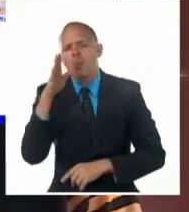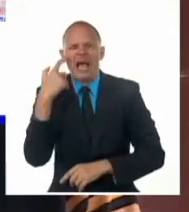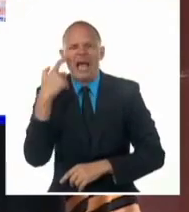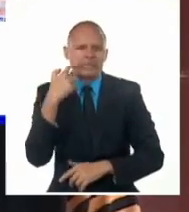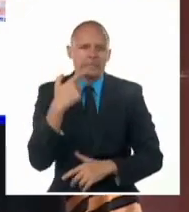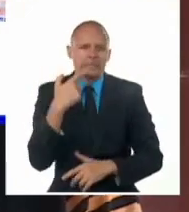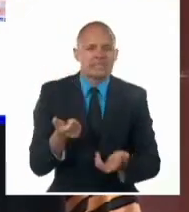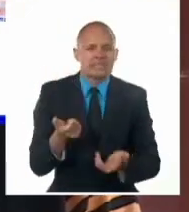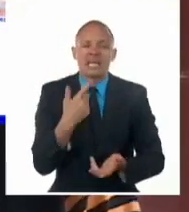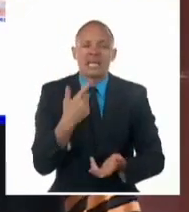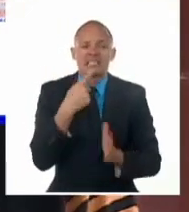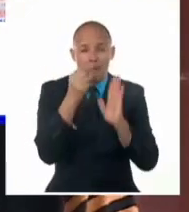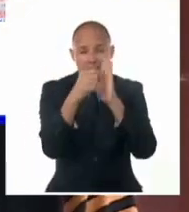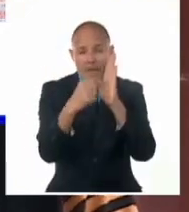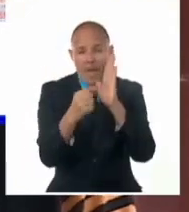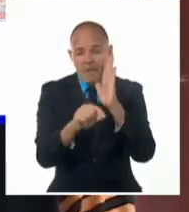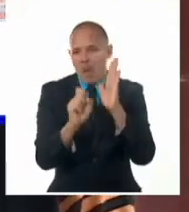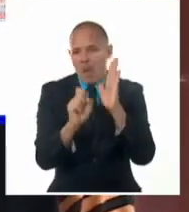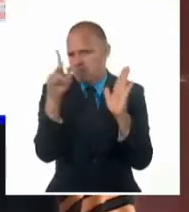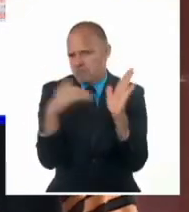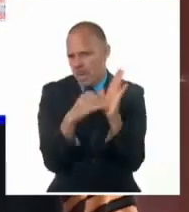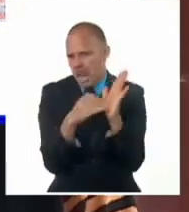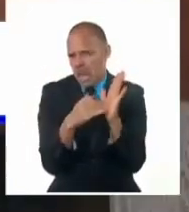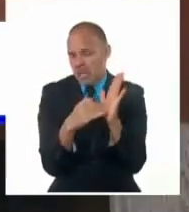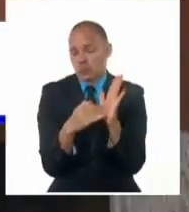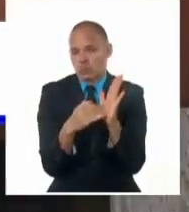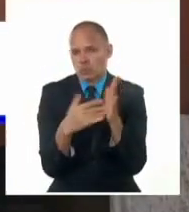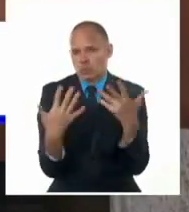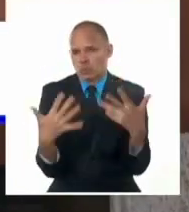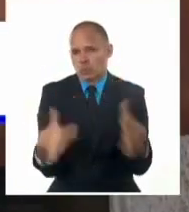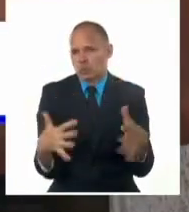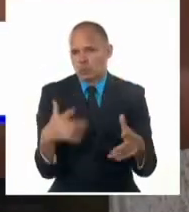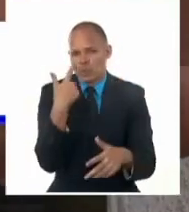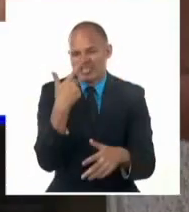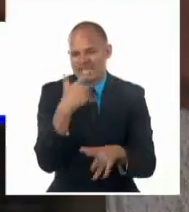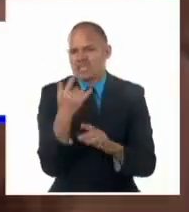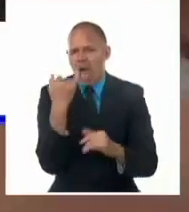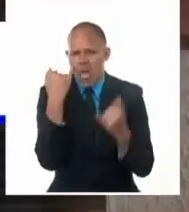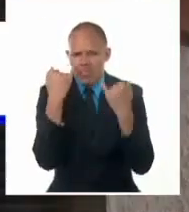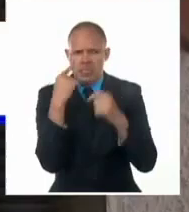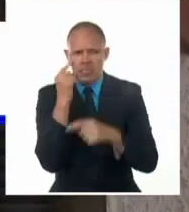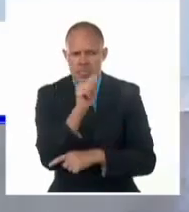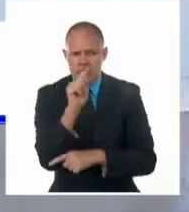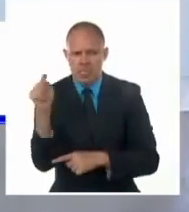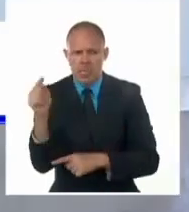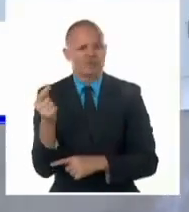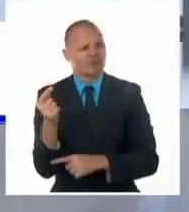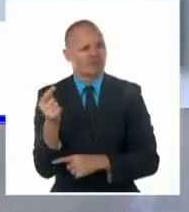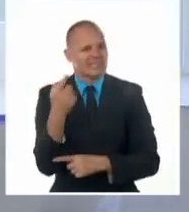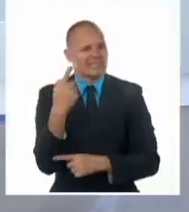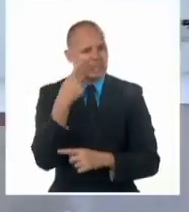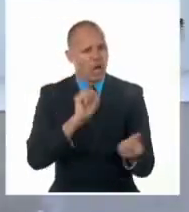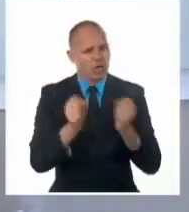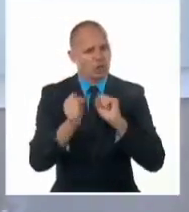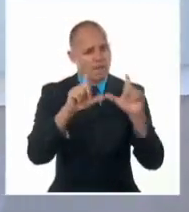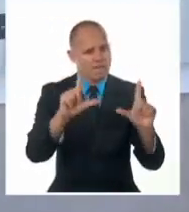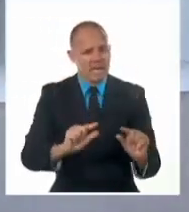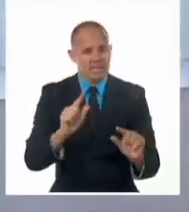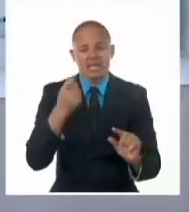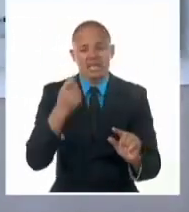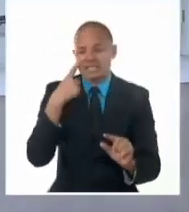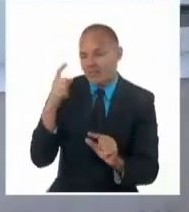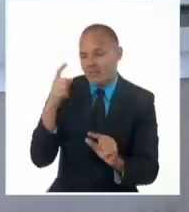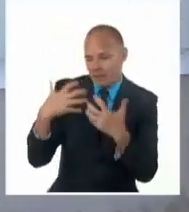1.000 deficiencias. Quiere decir un 32% aproximadamente se pudo detectar en las inspecciones. Quiere decir que hay todavía potencialidad. Entidades que todavía mantienen